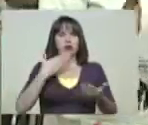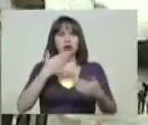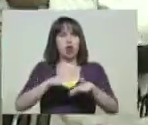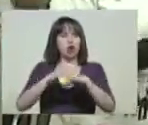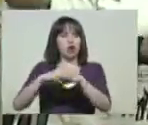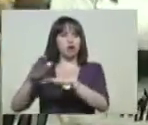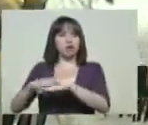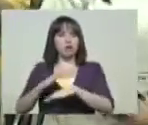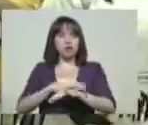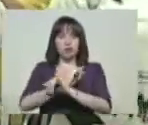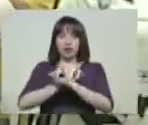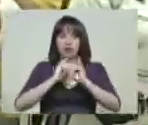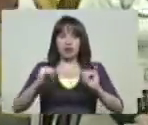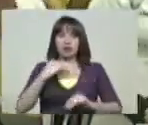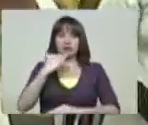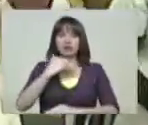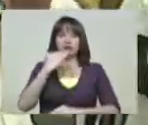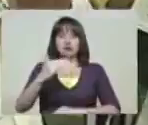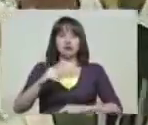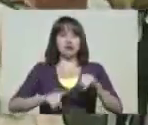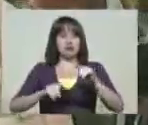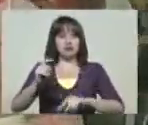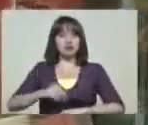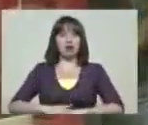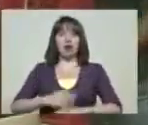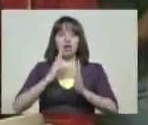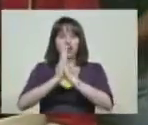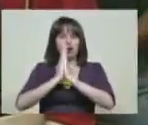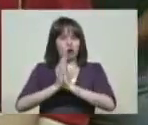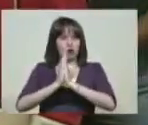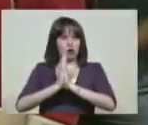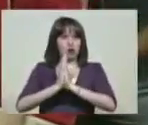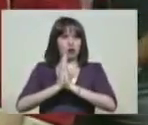para finalizar un sabor